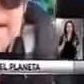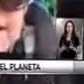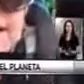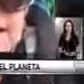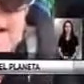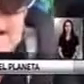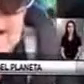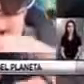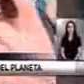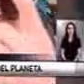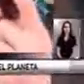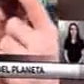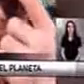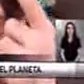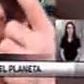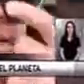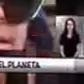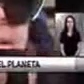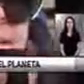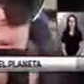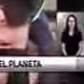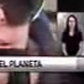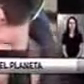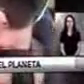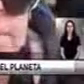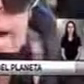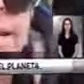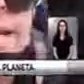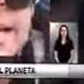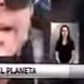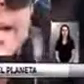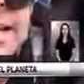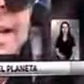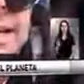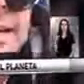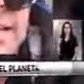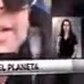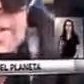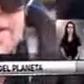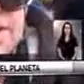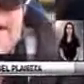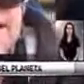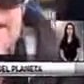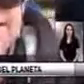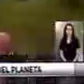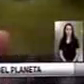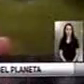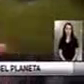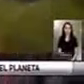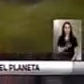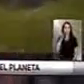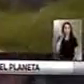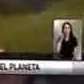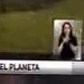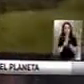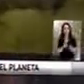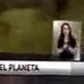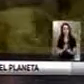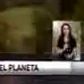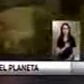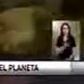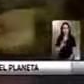Rico. I'm leaving. Bye bye. I'm ready. See you later. Oh my God.